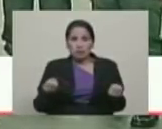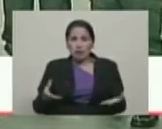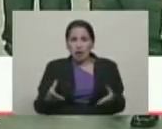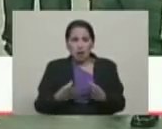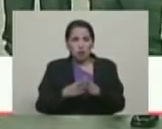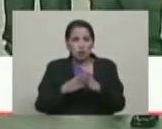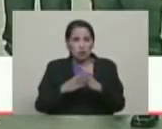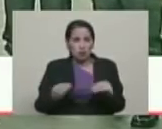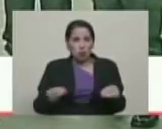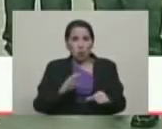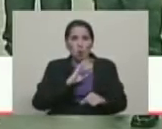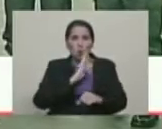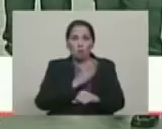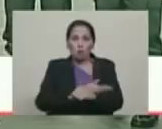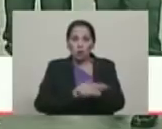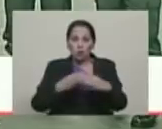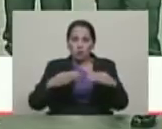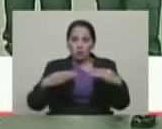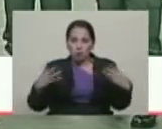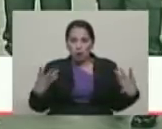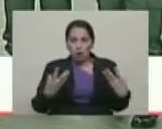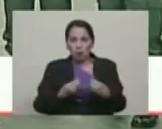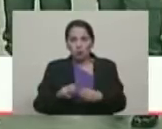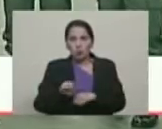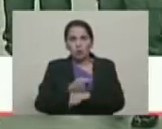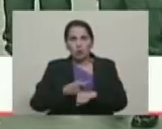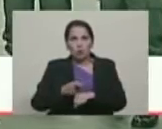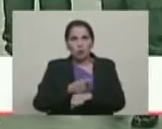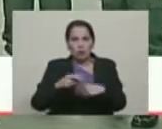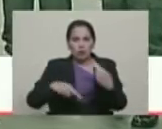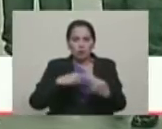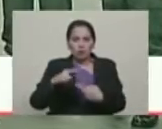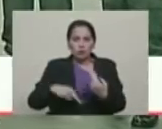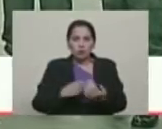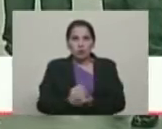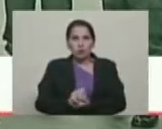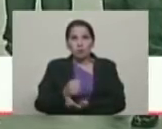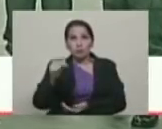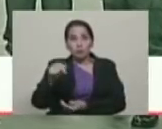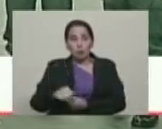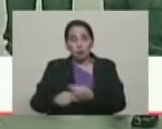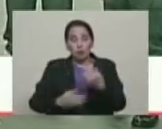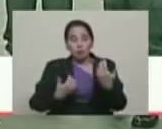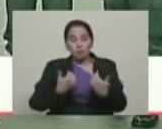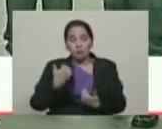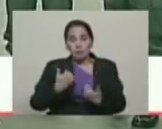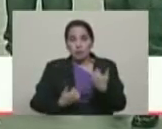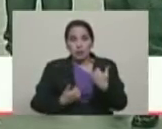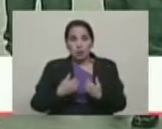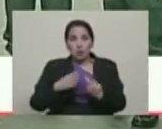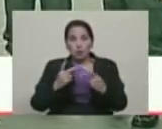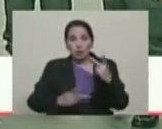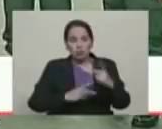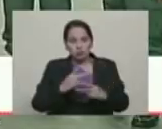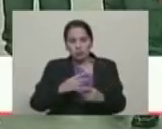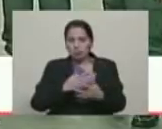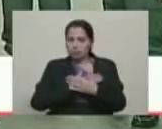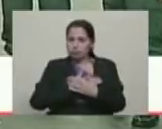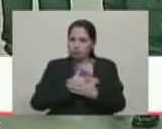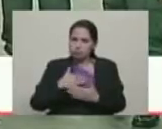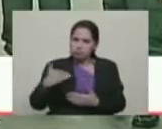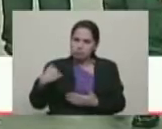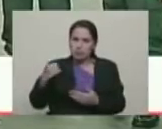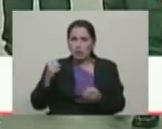Garantizar con el poder popular, con el gobierno revolucionario. Así que estamos hoy en miércoles productivo. Te deseo toda la suerte, ¿no? Sé que